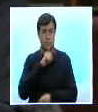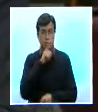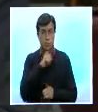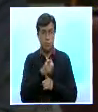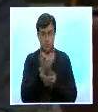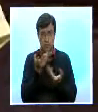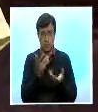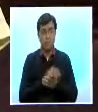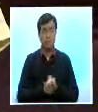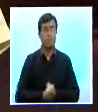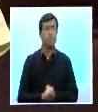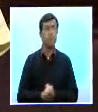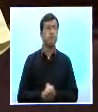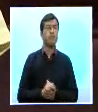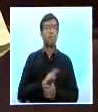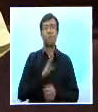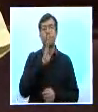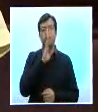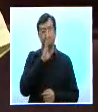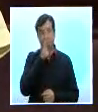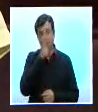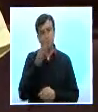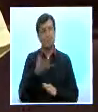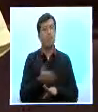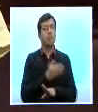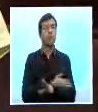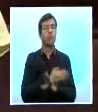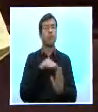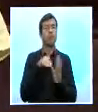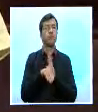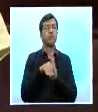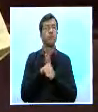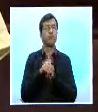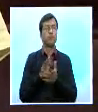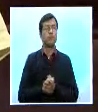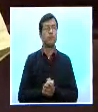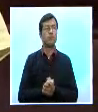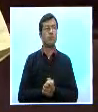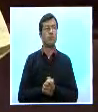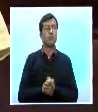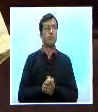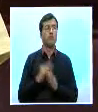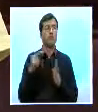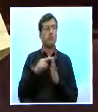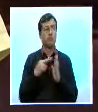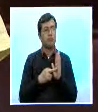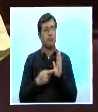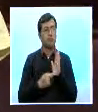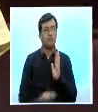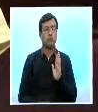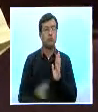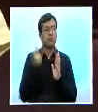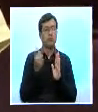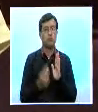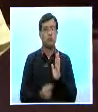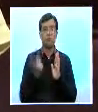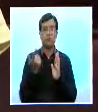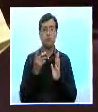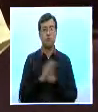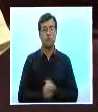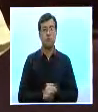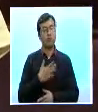costas judiciales siempre y cuando el banco nacional de fomento en mitad del reglamento de operaciones lo más pronto posible yo